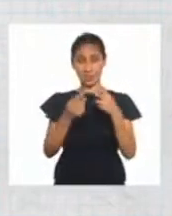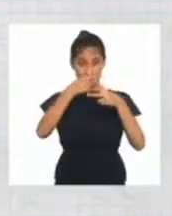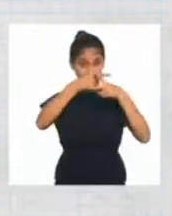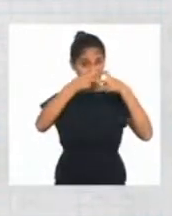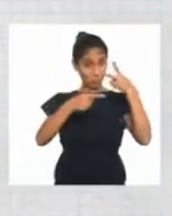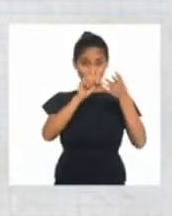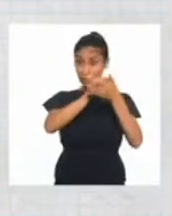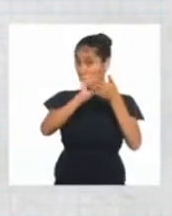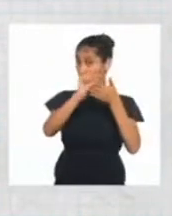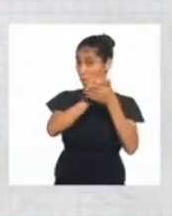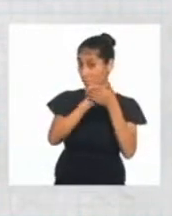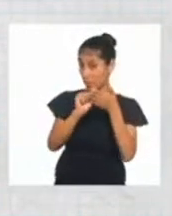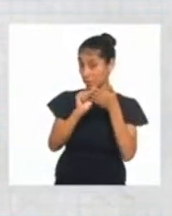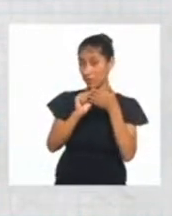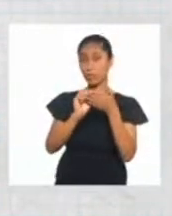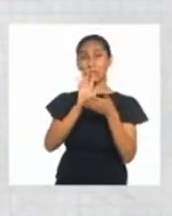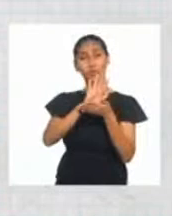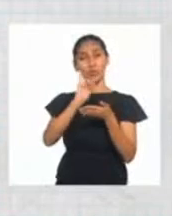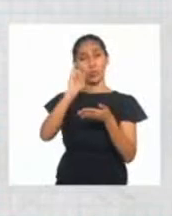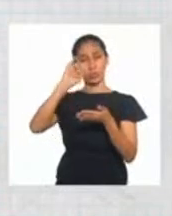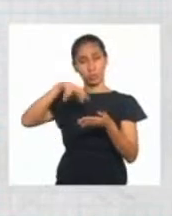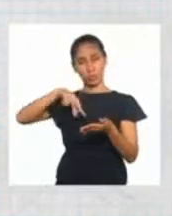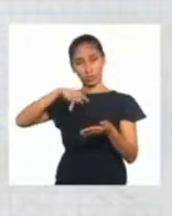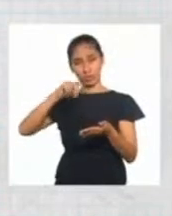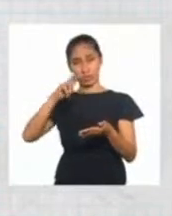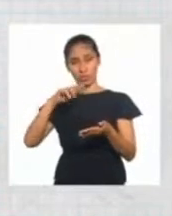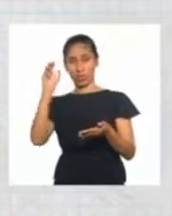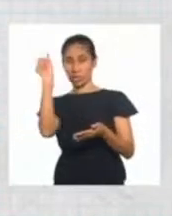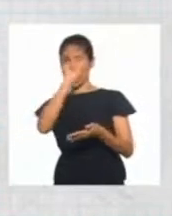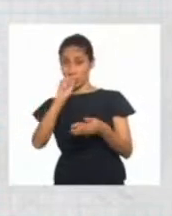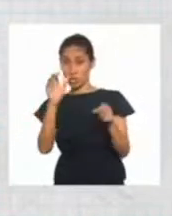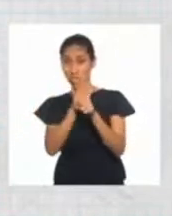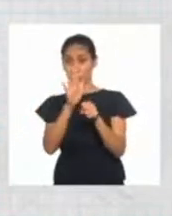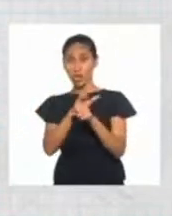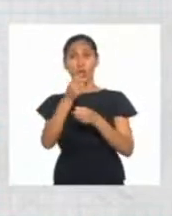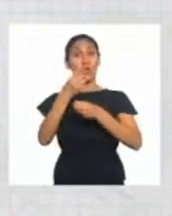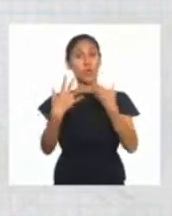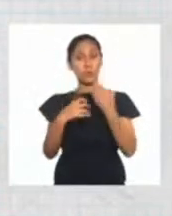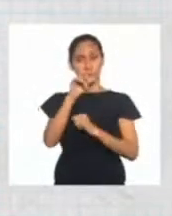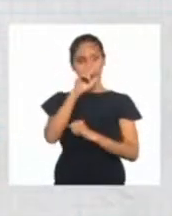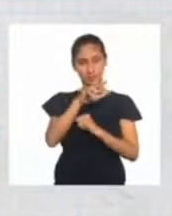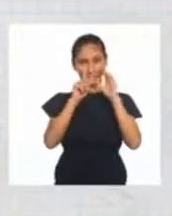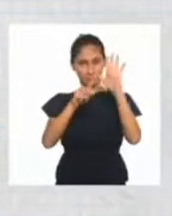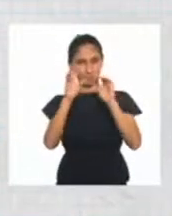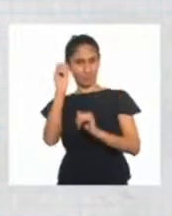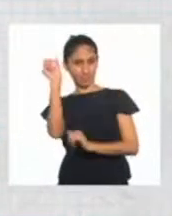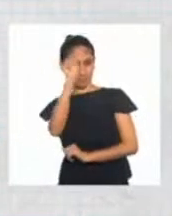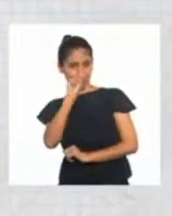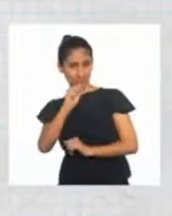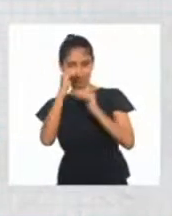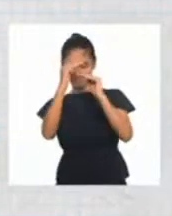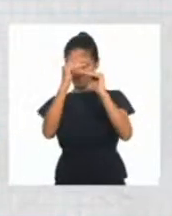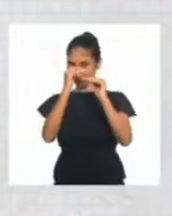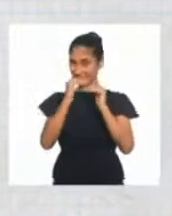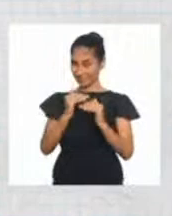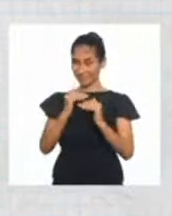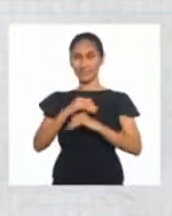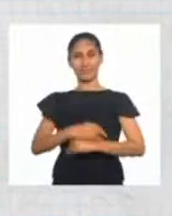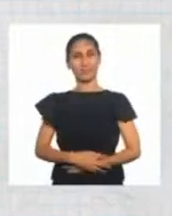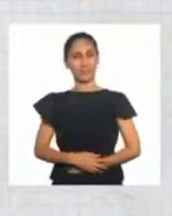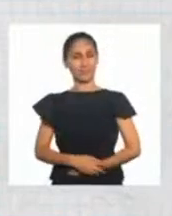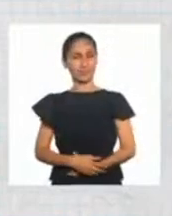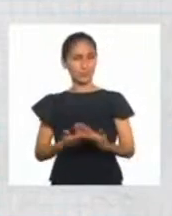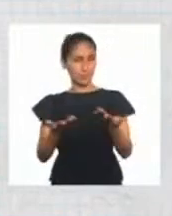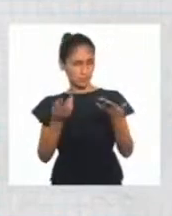en estos 2 meses el interés total es de 360 soles, y así